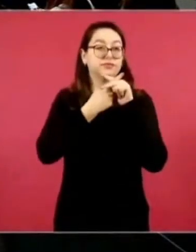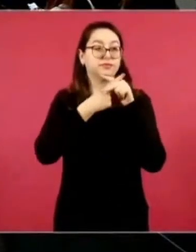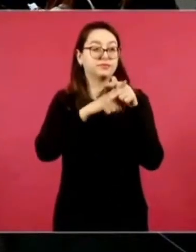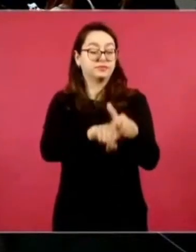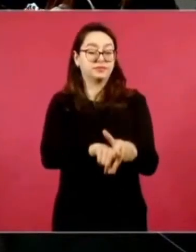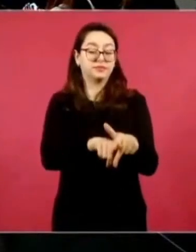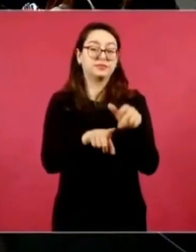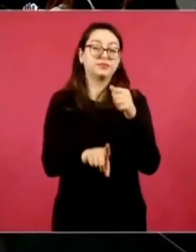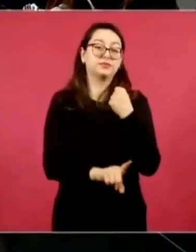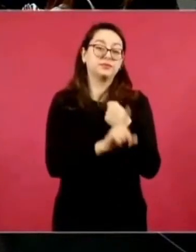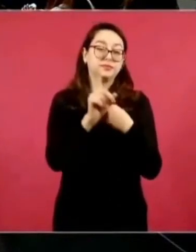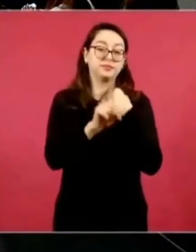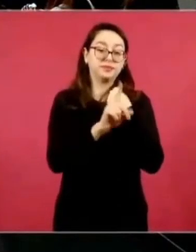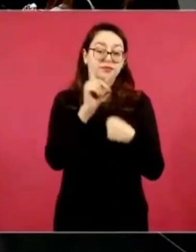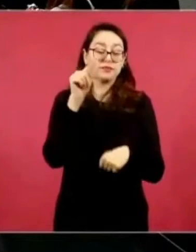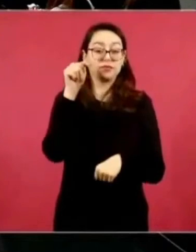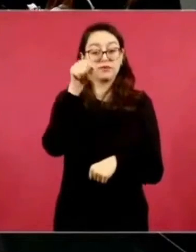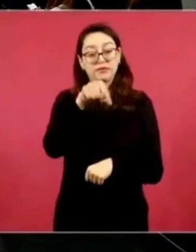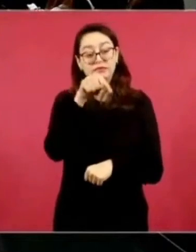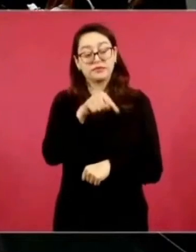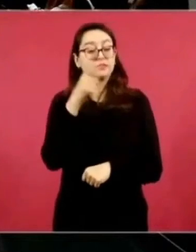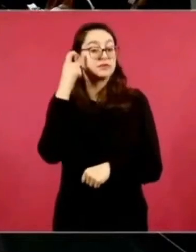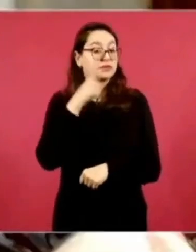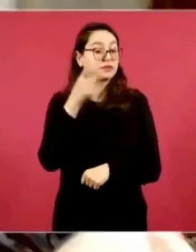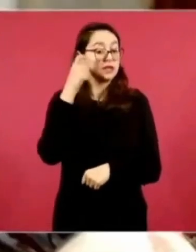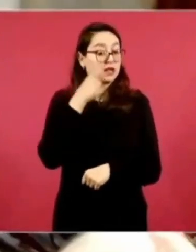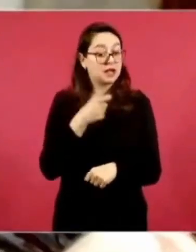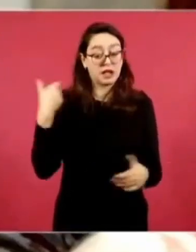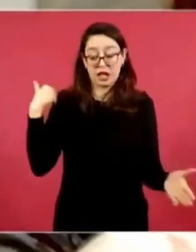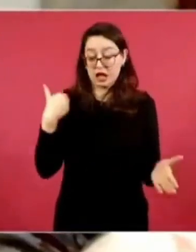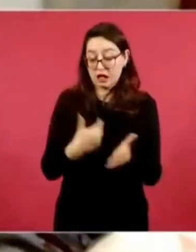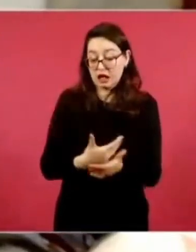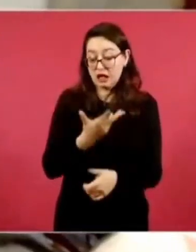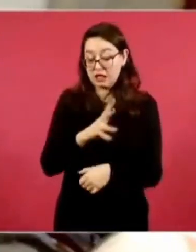Guerrero, y ha peleado durante 10 años.